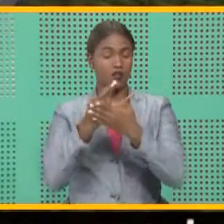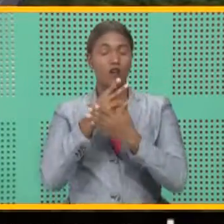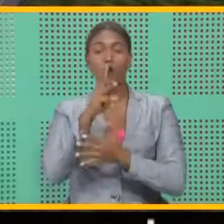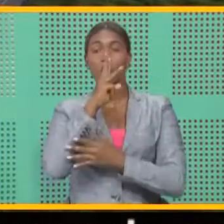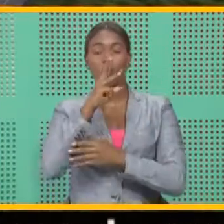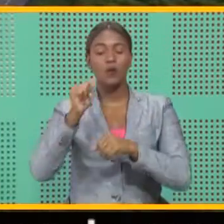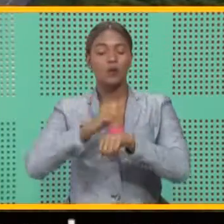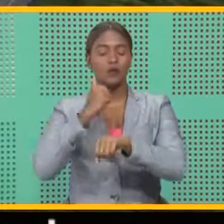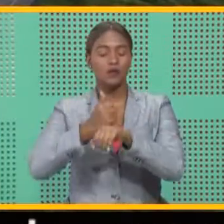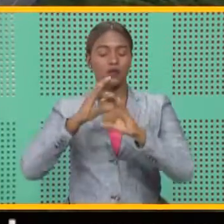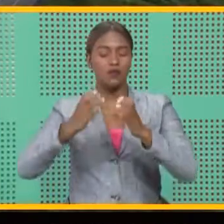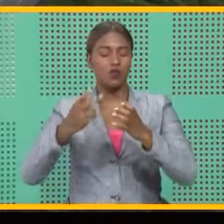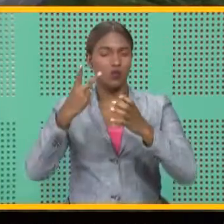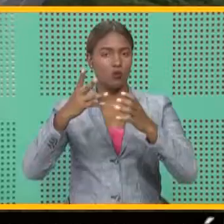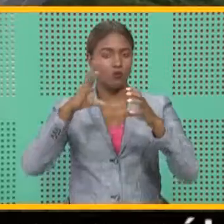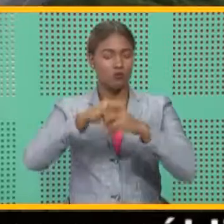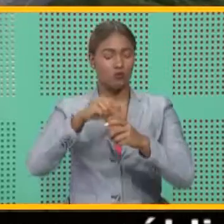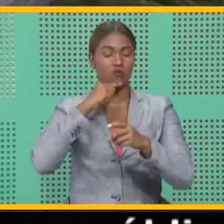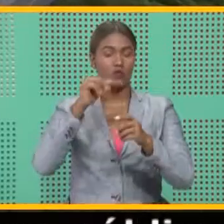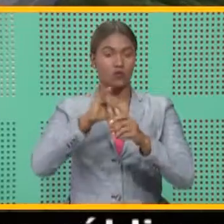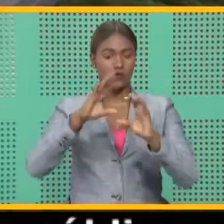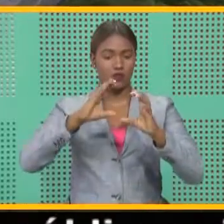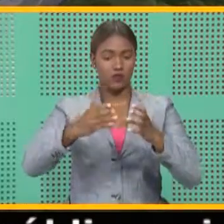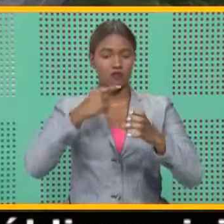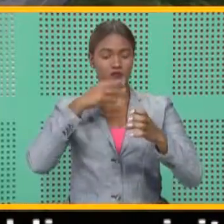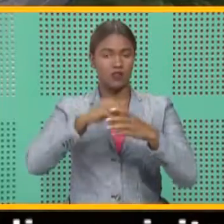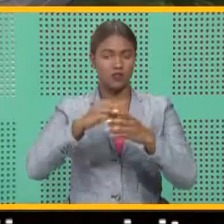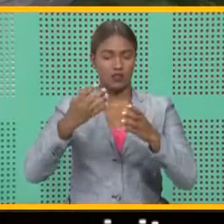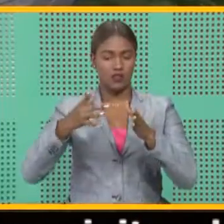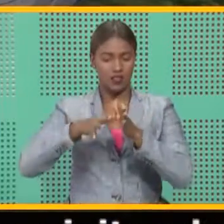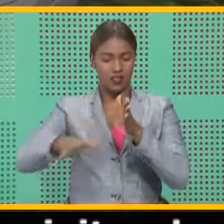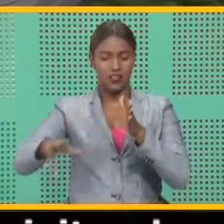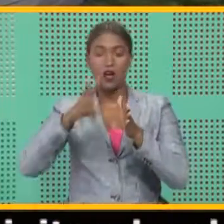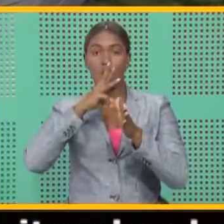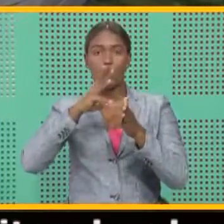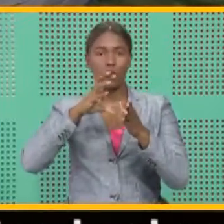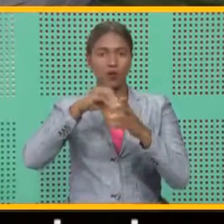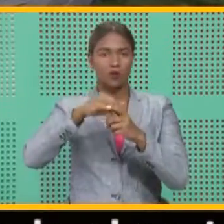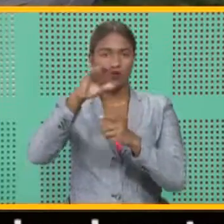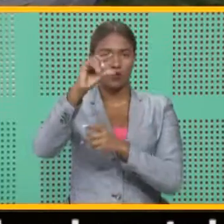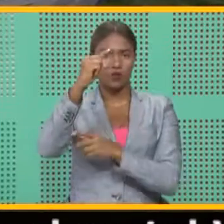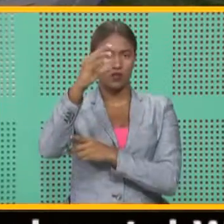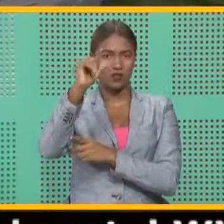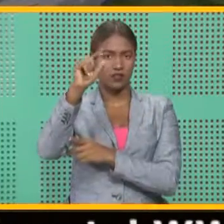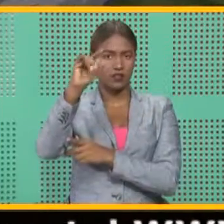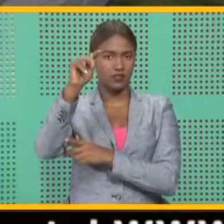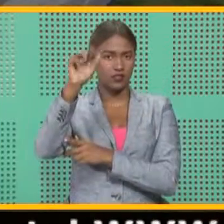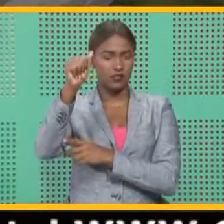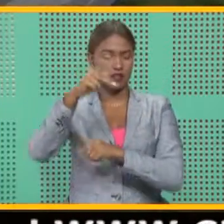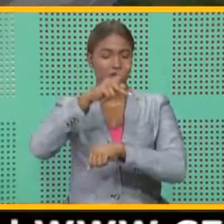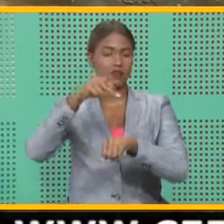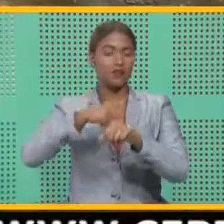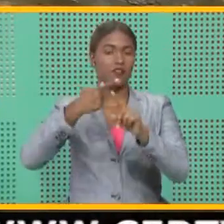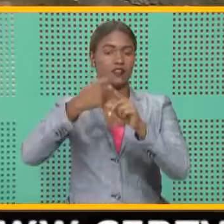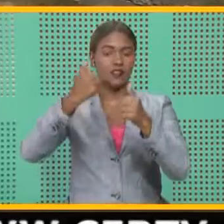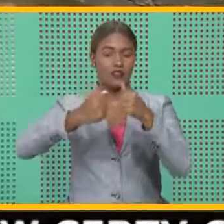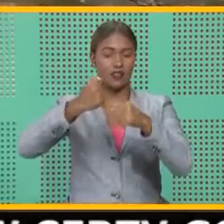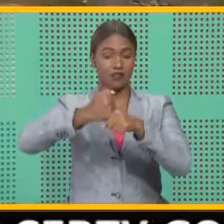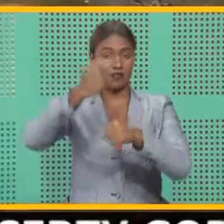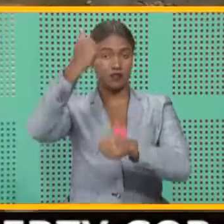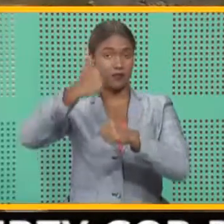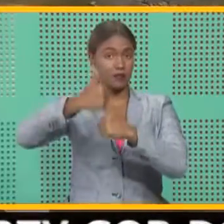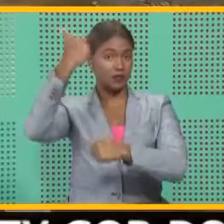Hidráulicos inauguró 2 diques y la adecuación del cauce de Arroyo Rico y Magua Cañita, perteneciente a la provincia Atomayor, y